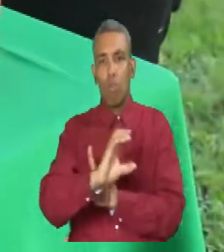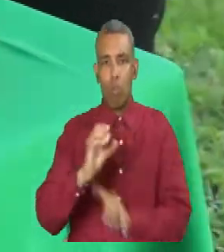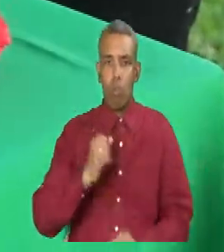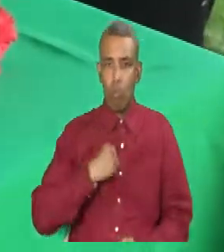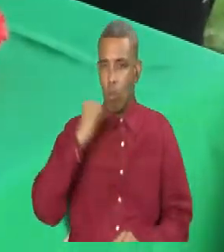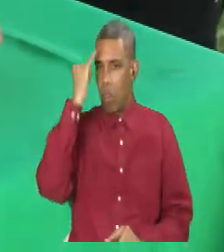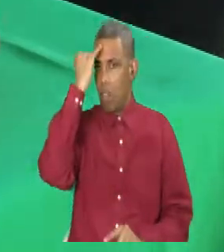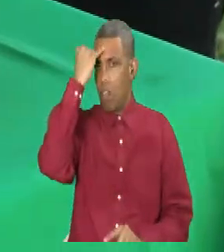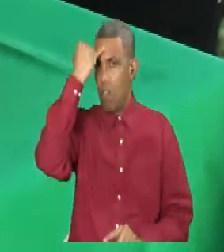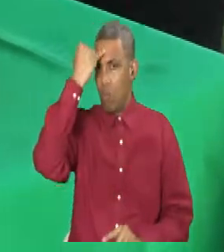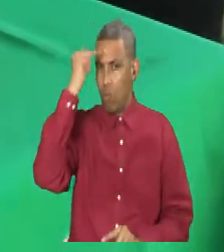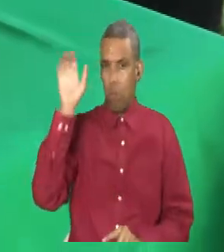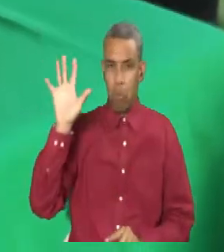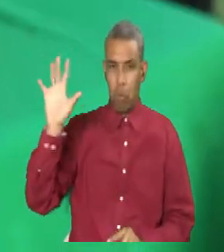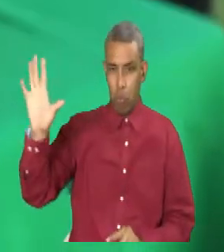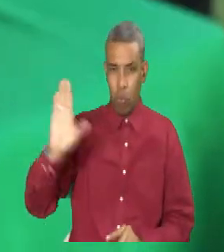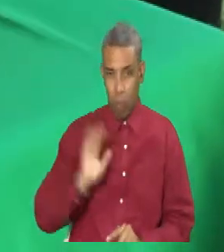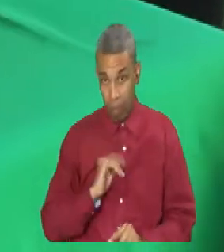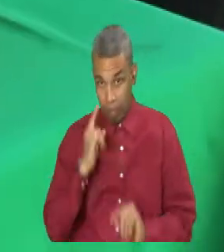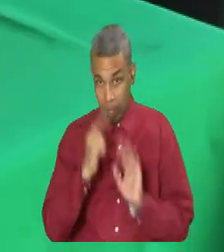poco de rusco